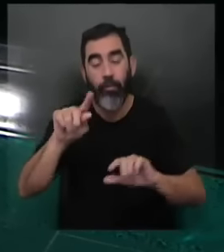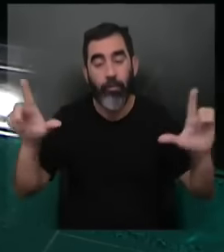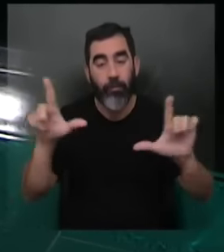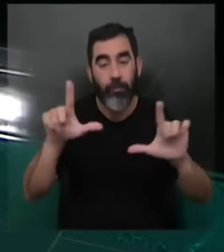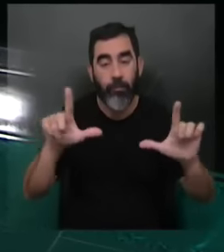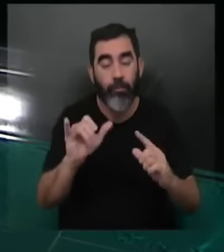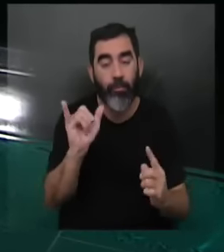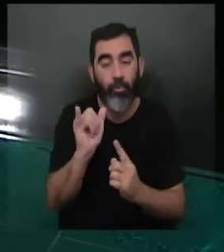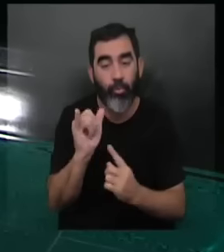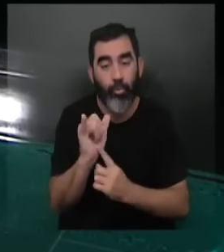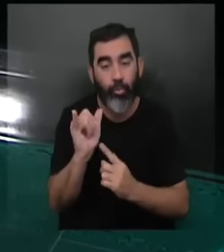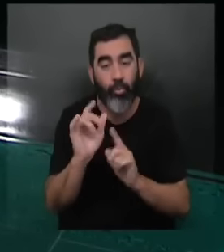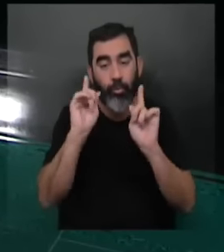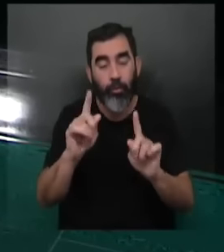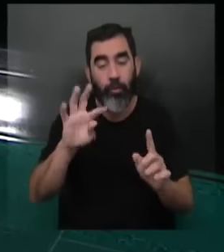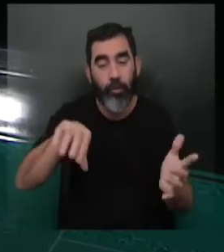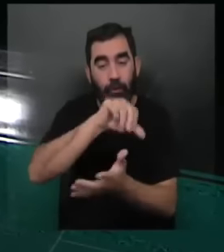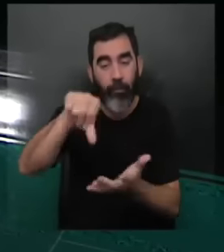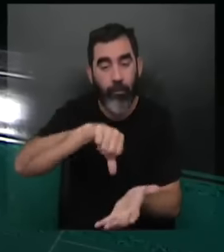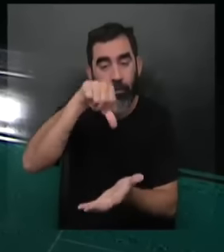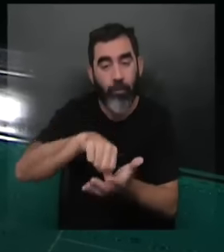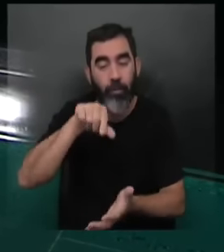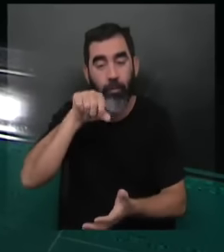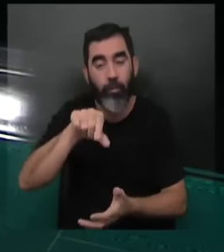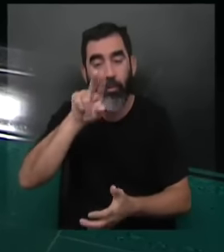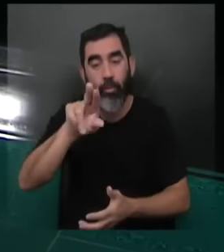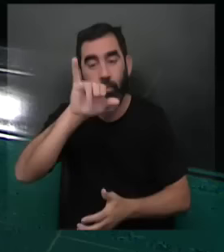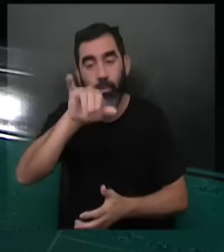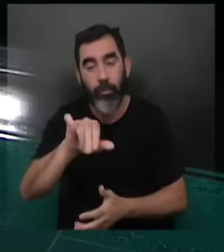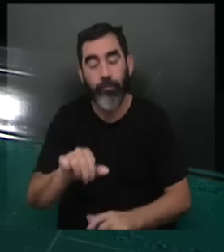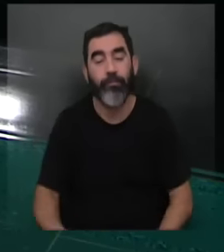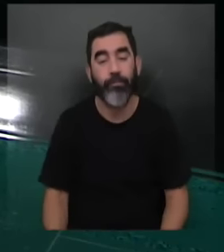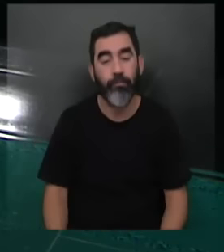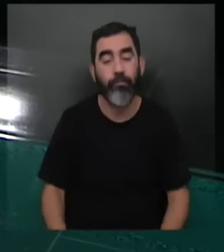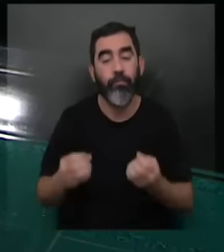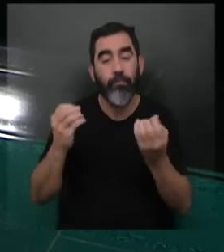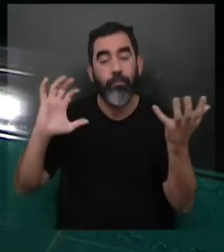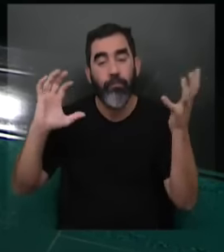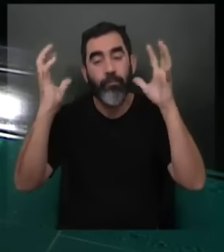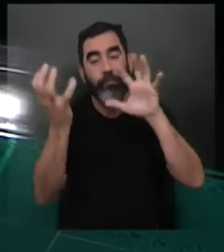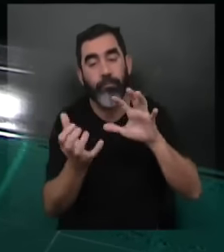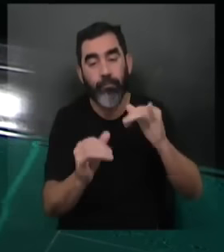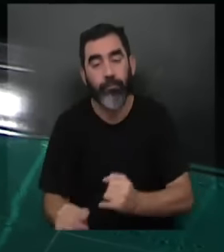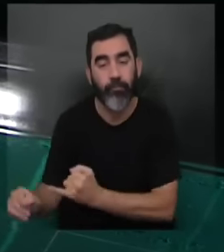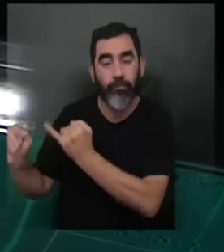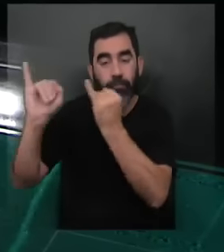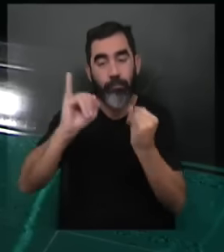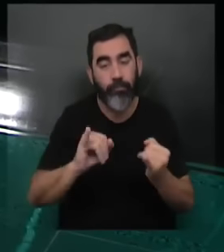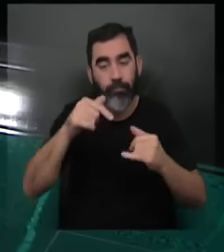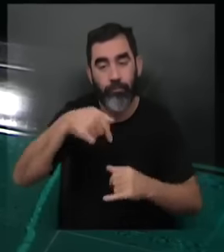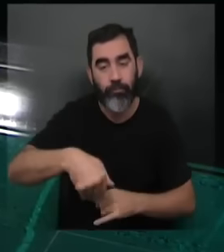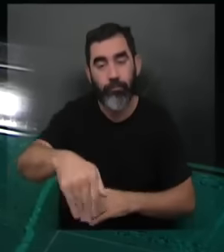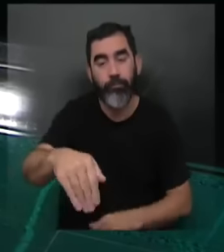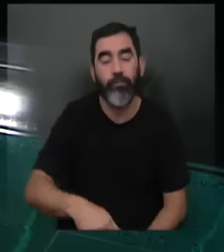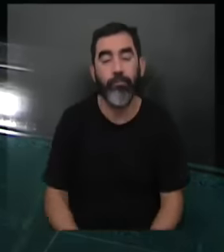6.1 también por YouTube y por tvci sudad ui Vamos a repasar rápidamente Cómo vendrá esta jornada y las